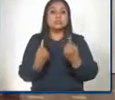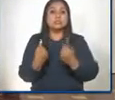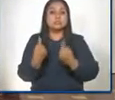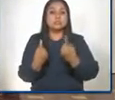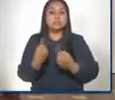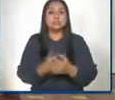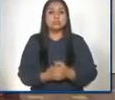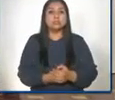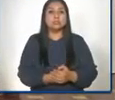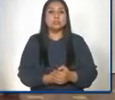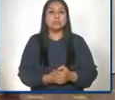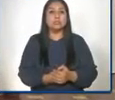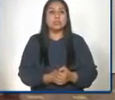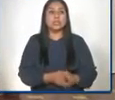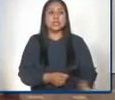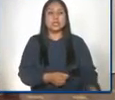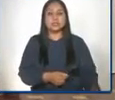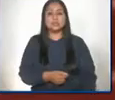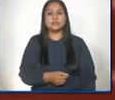Este es el total